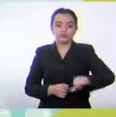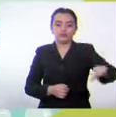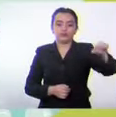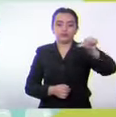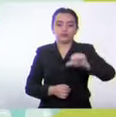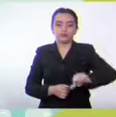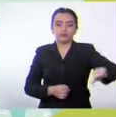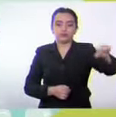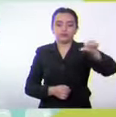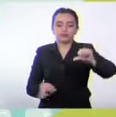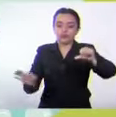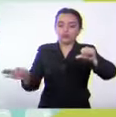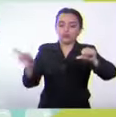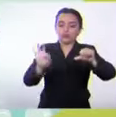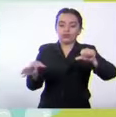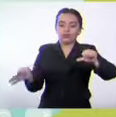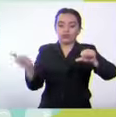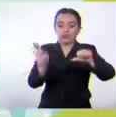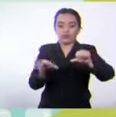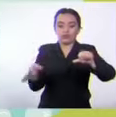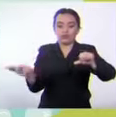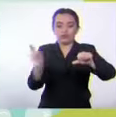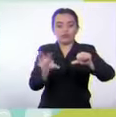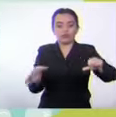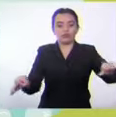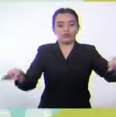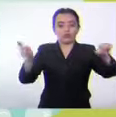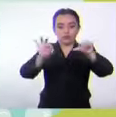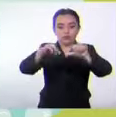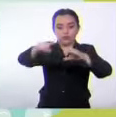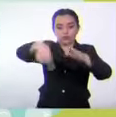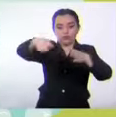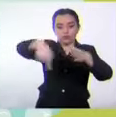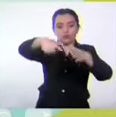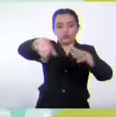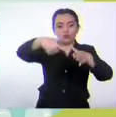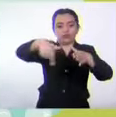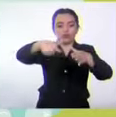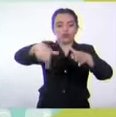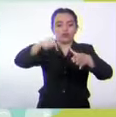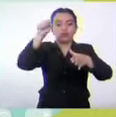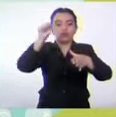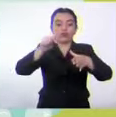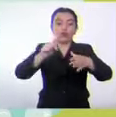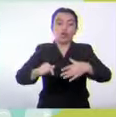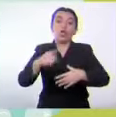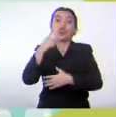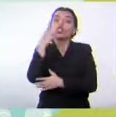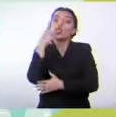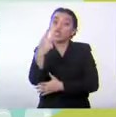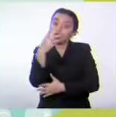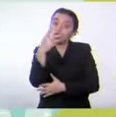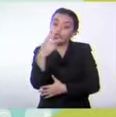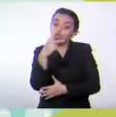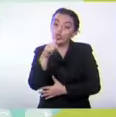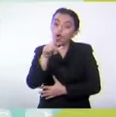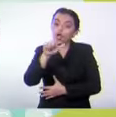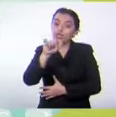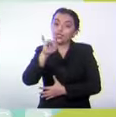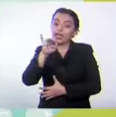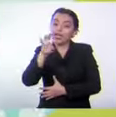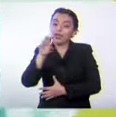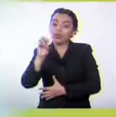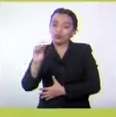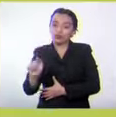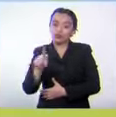de potasio en agua hasta tener 2 litros de disolución, ¿cuál es la concentración en